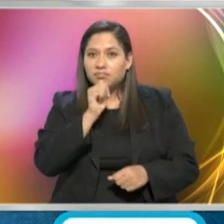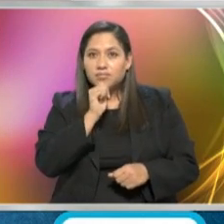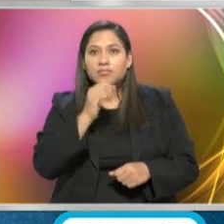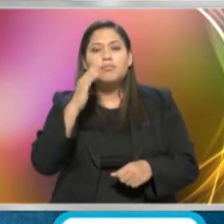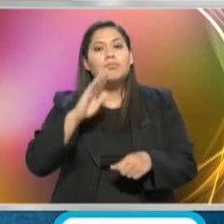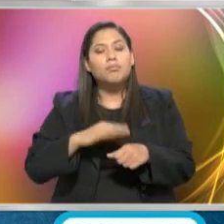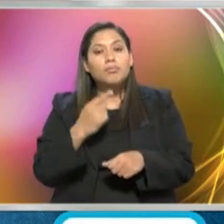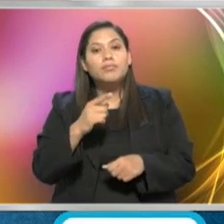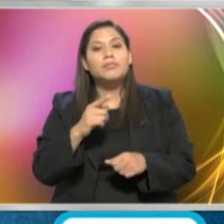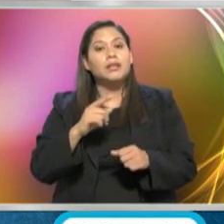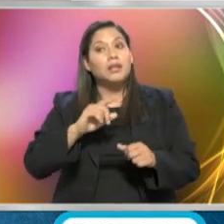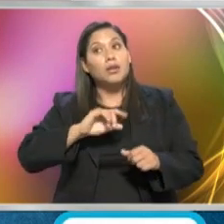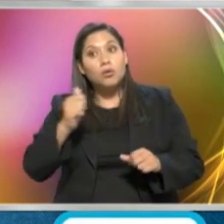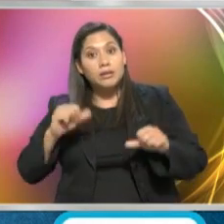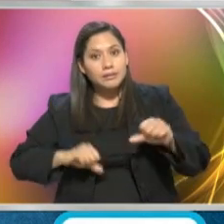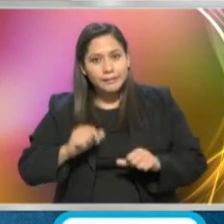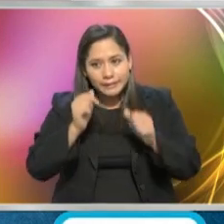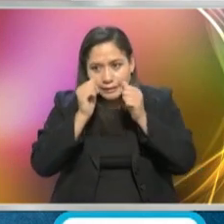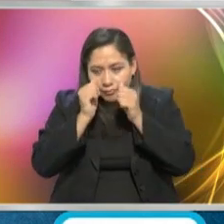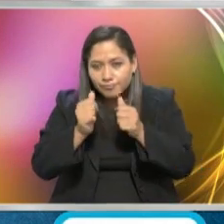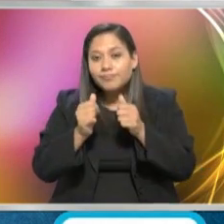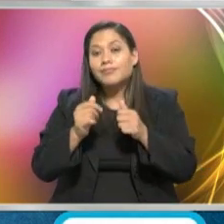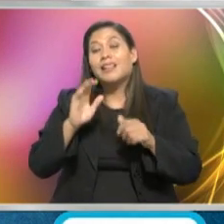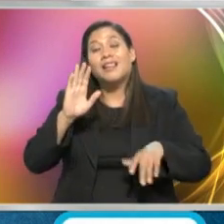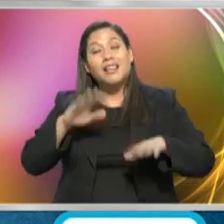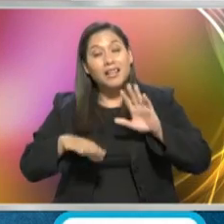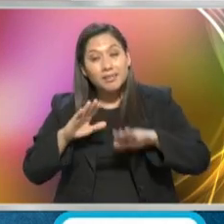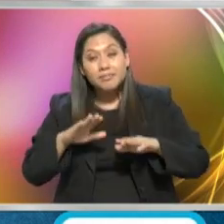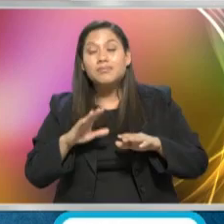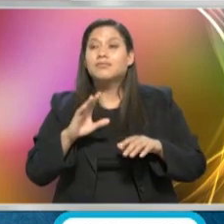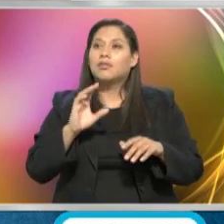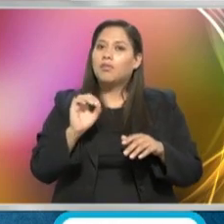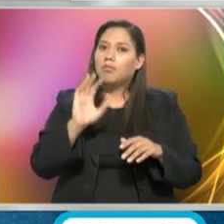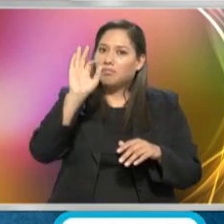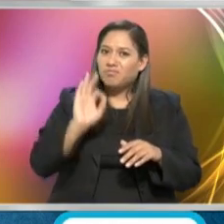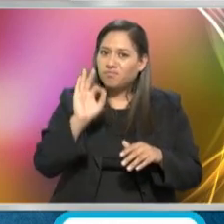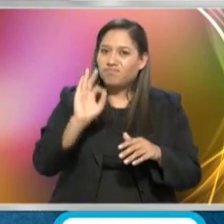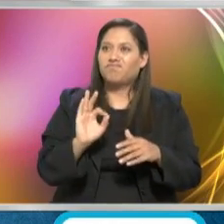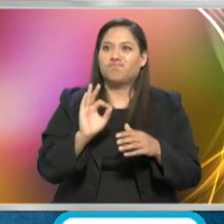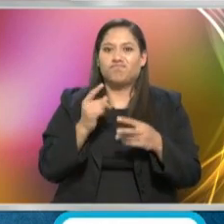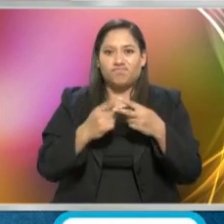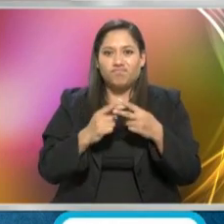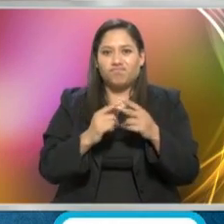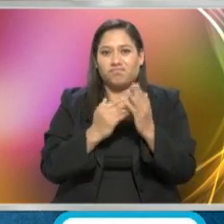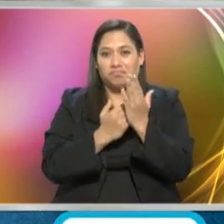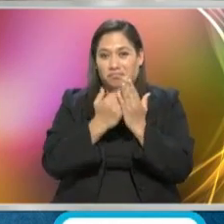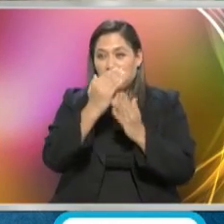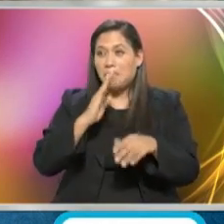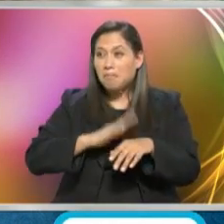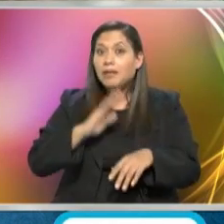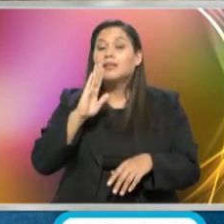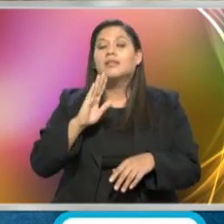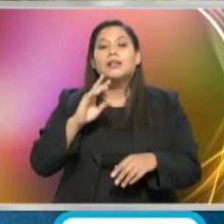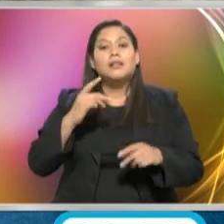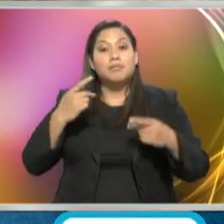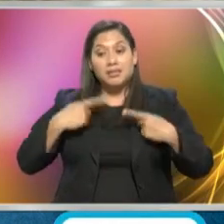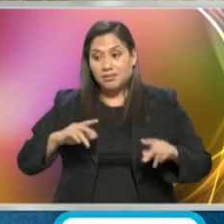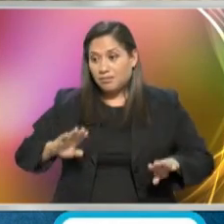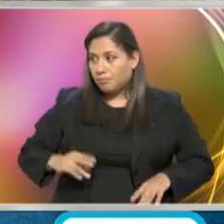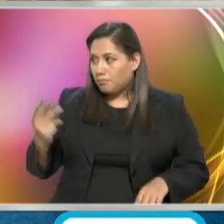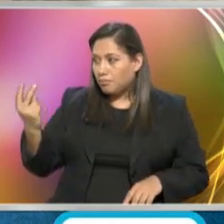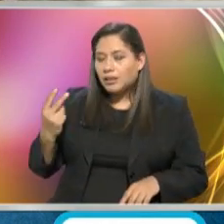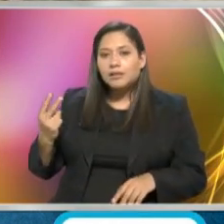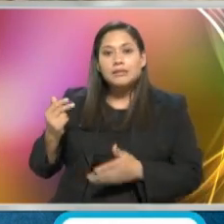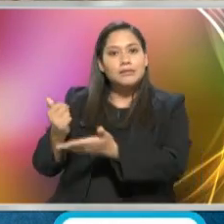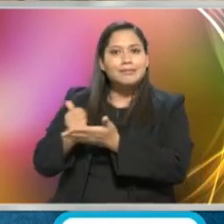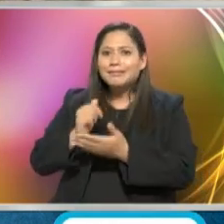están concentrados en otras actividades, ¿no? Y en muchas ocasiones o en gran porcentaje, pues la pareja no se hace